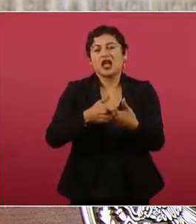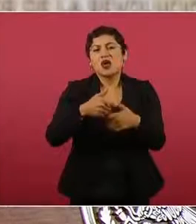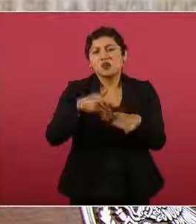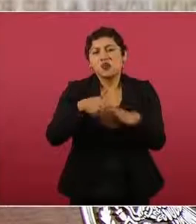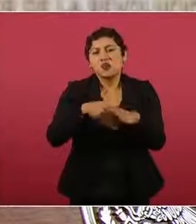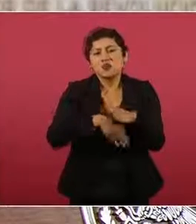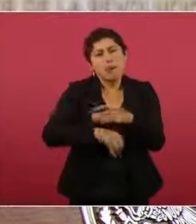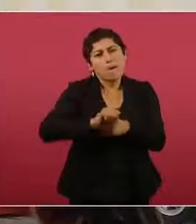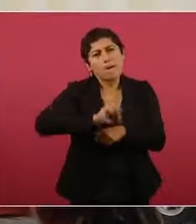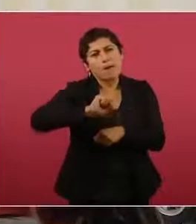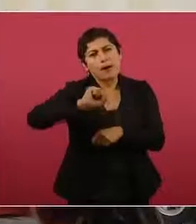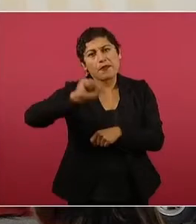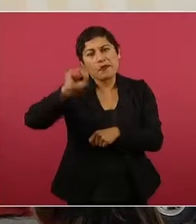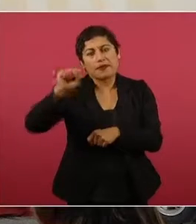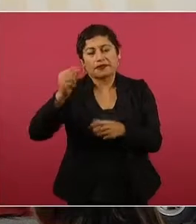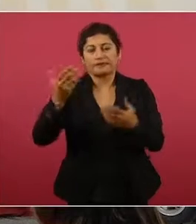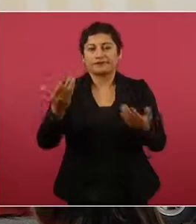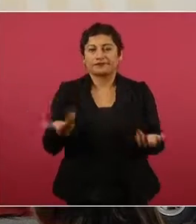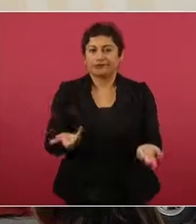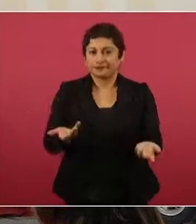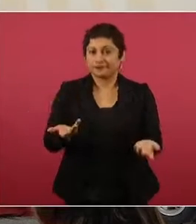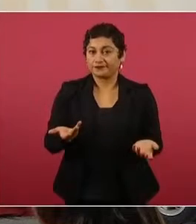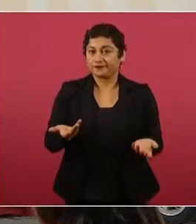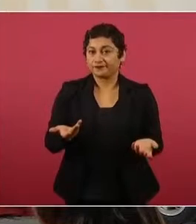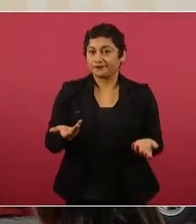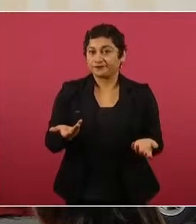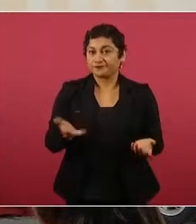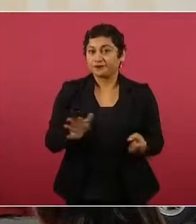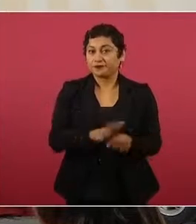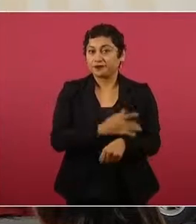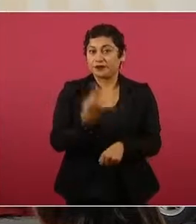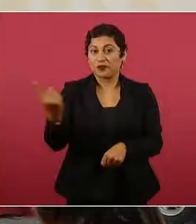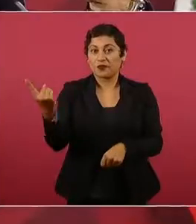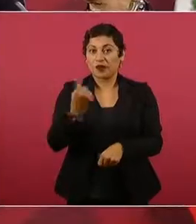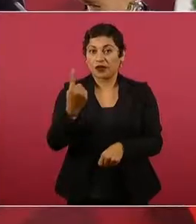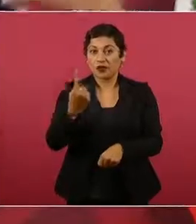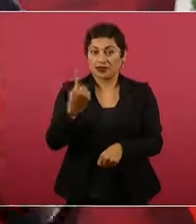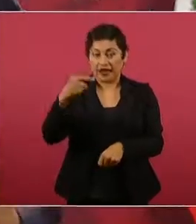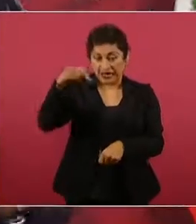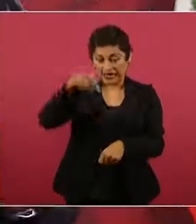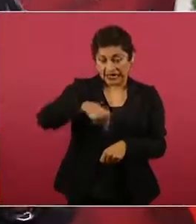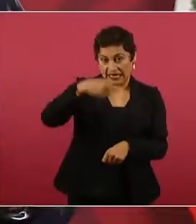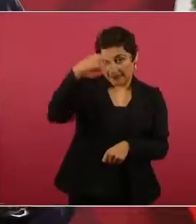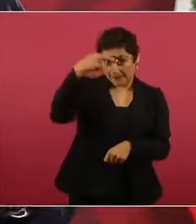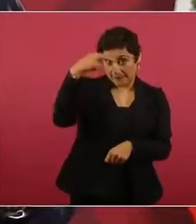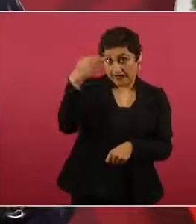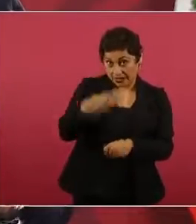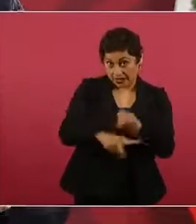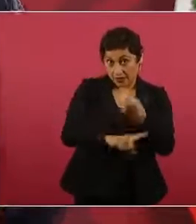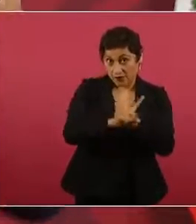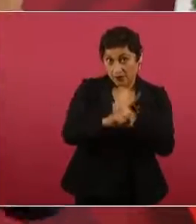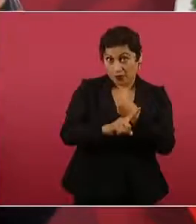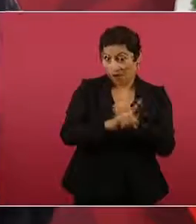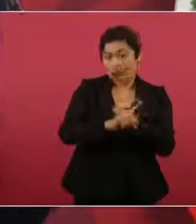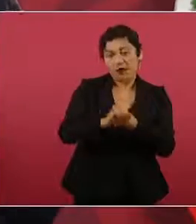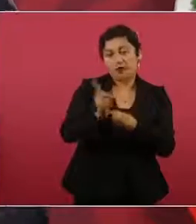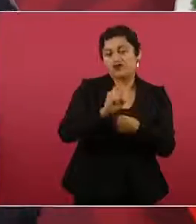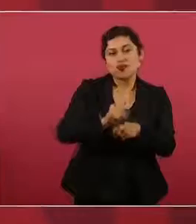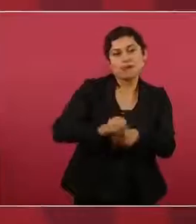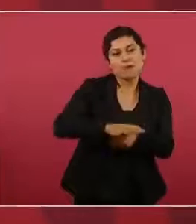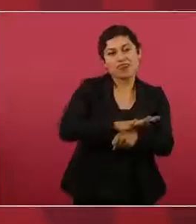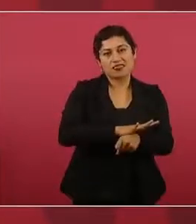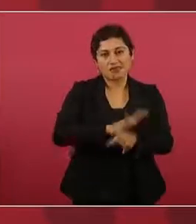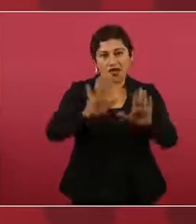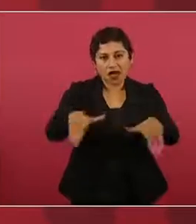no se produjo en México, es algo que nos está llegando de afuera. Bueno, aún con